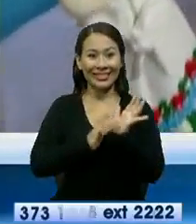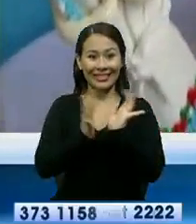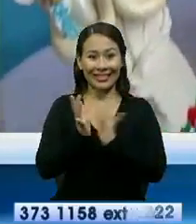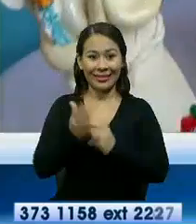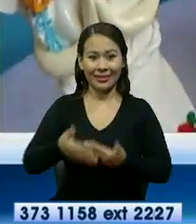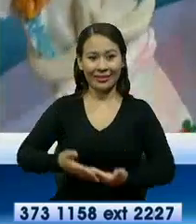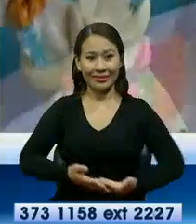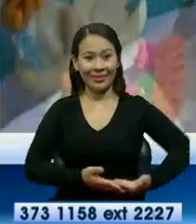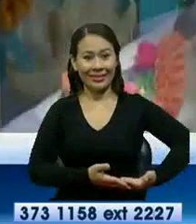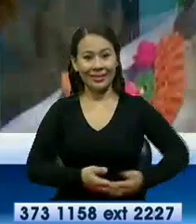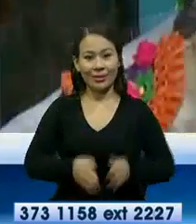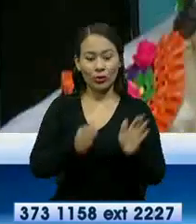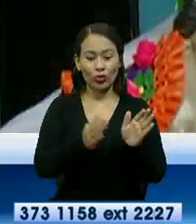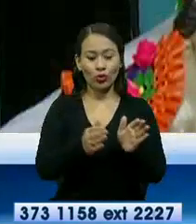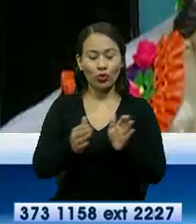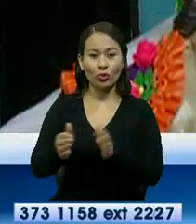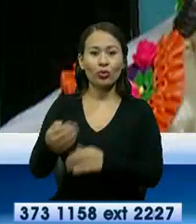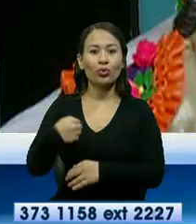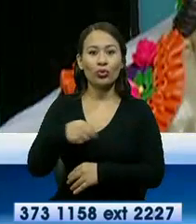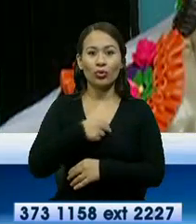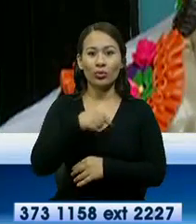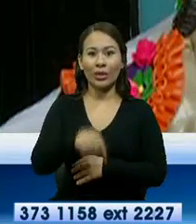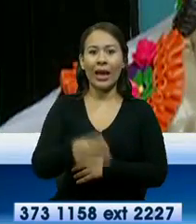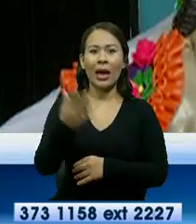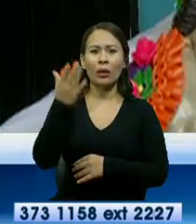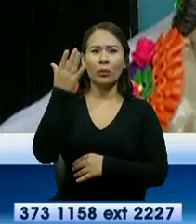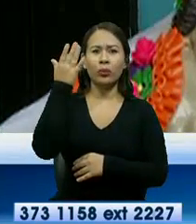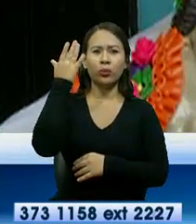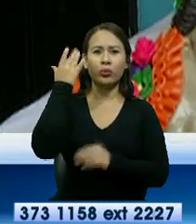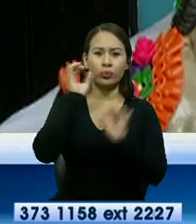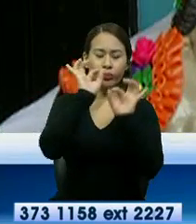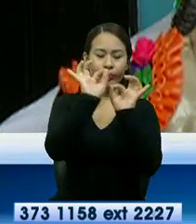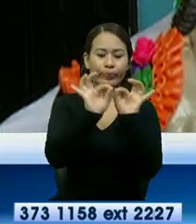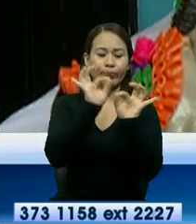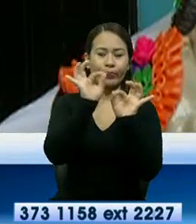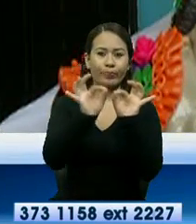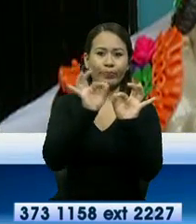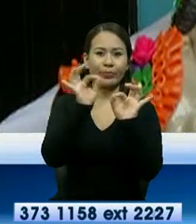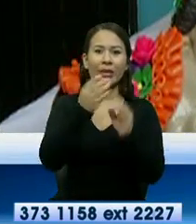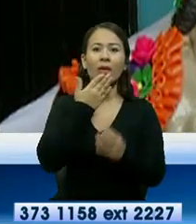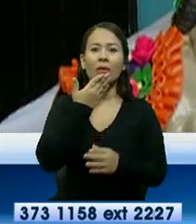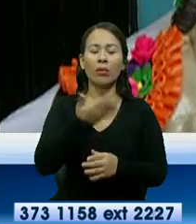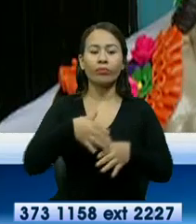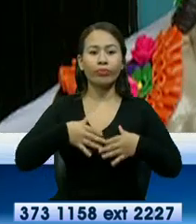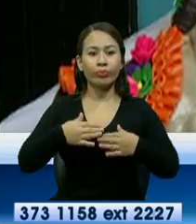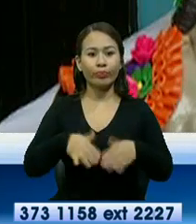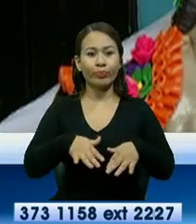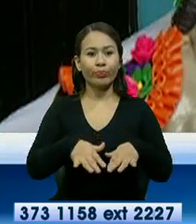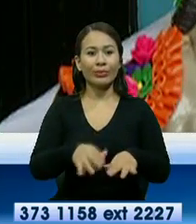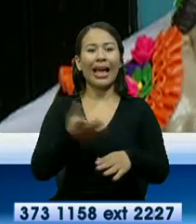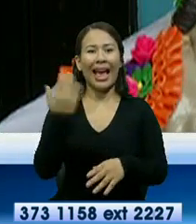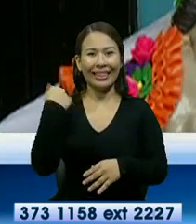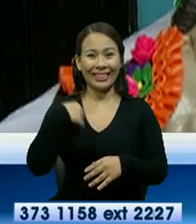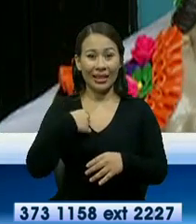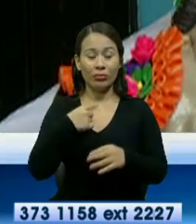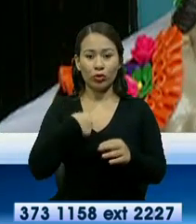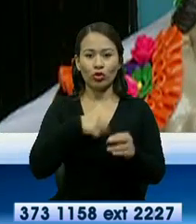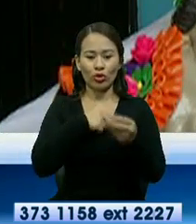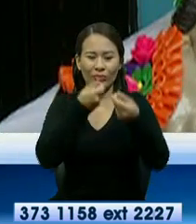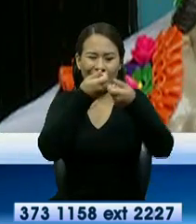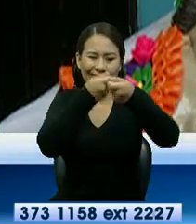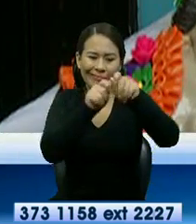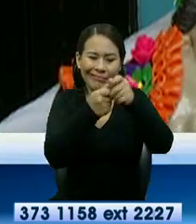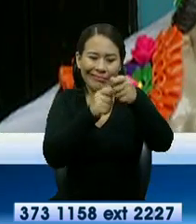elaboración el bordado antiguo el bordado autóctono que como emp ha empezado el mazapán aquí en